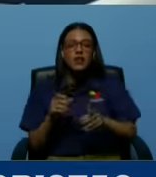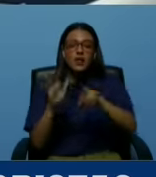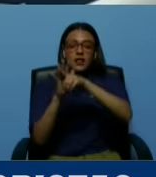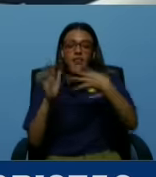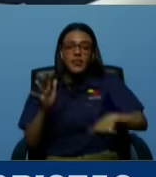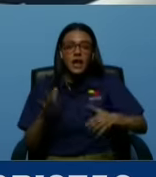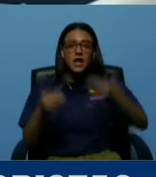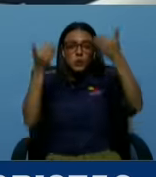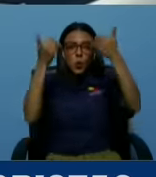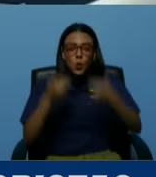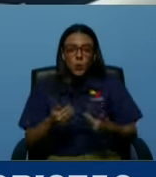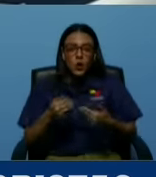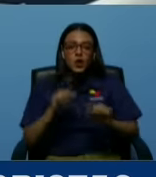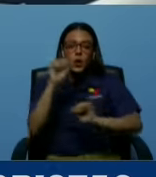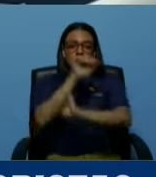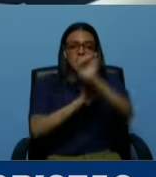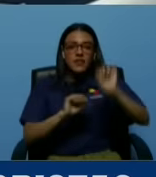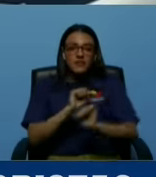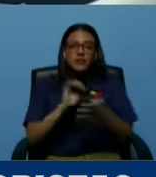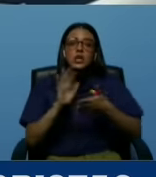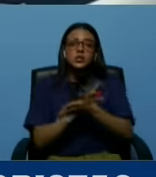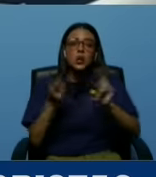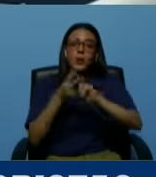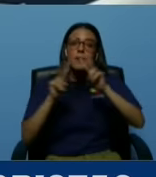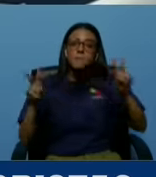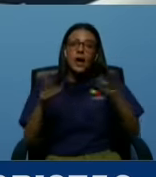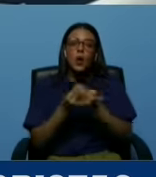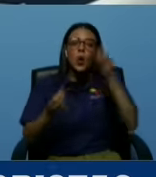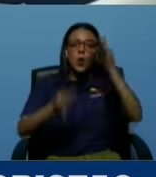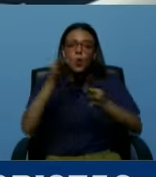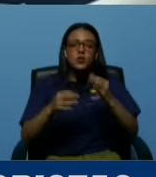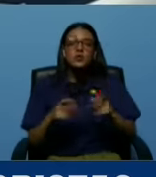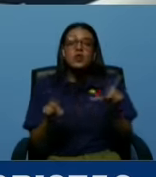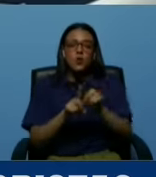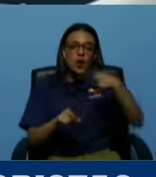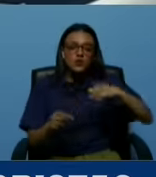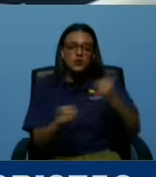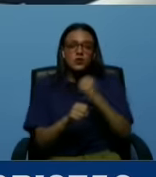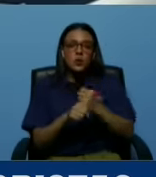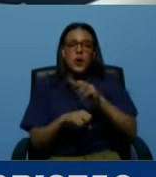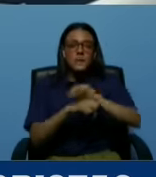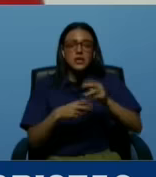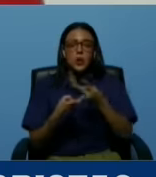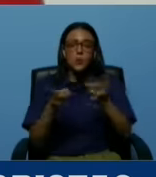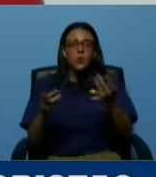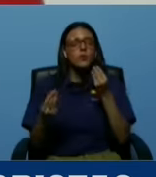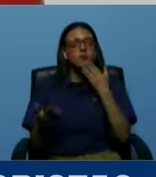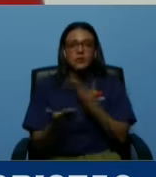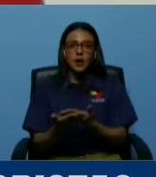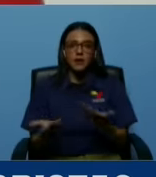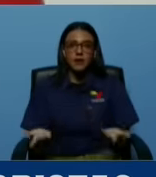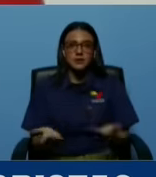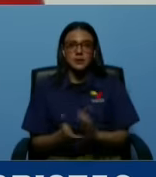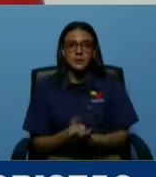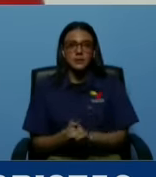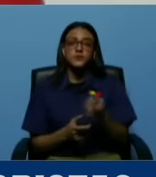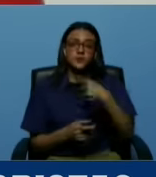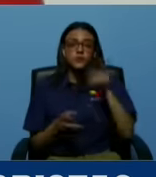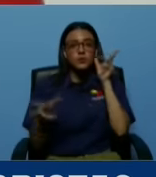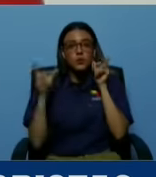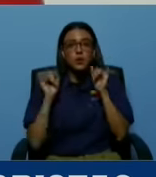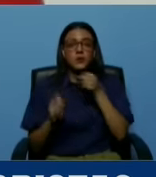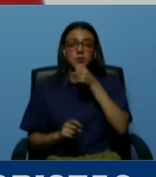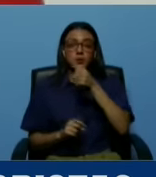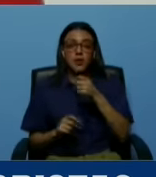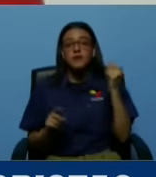defender la paz y hacer justicia como lo es este Ministerio Público. Muchas gracias. Así es, escuchaban a esta hora